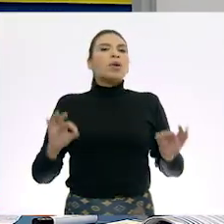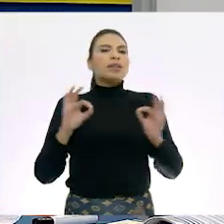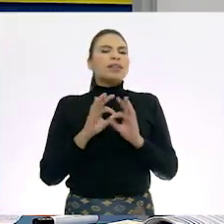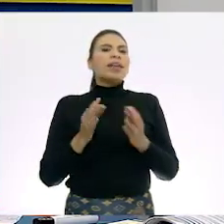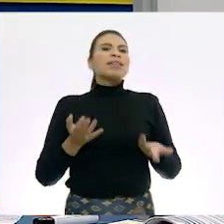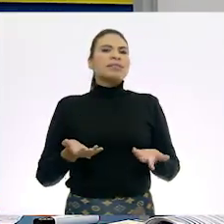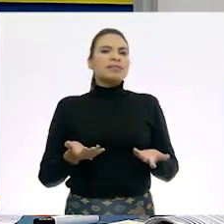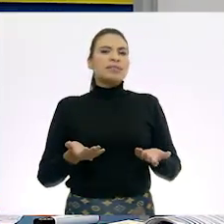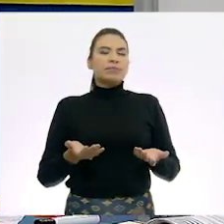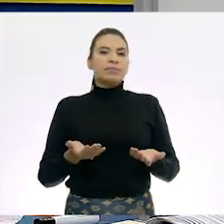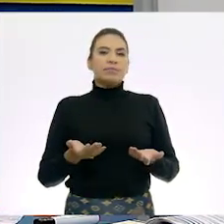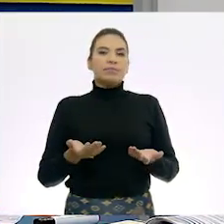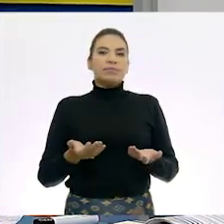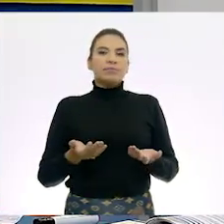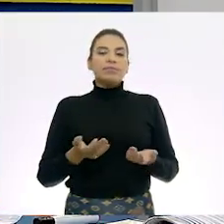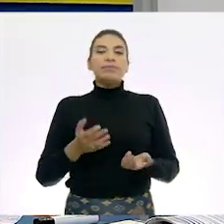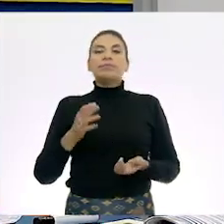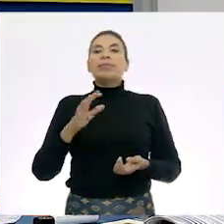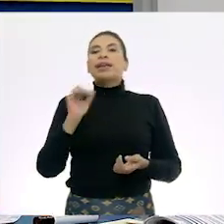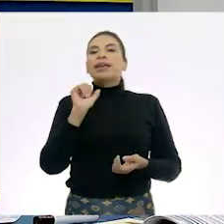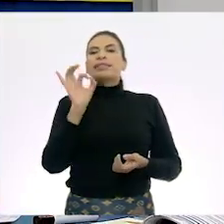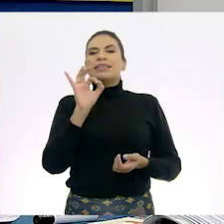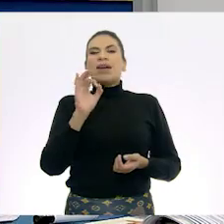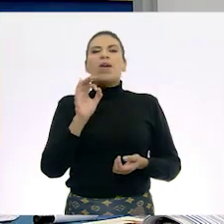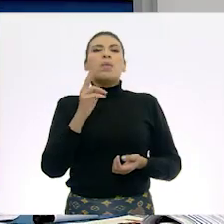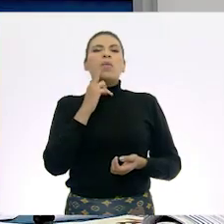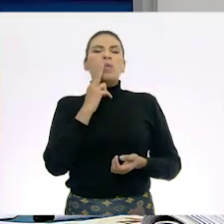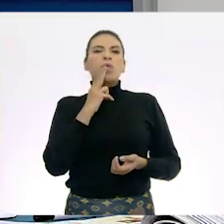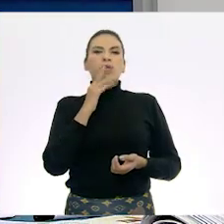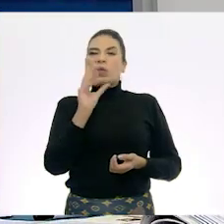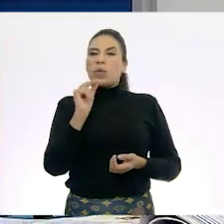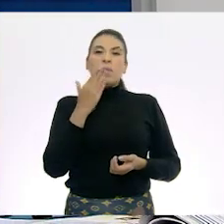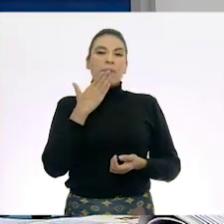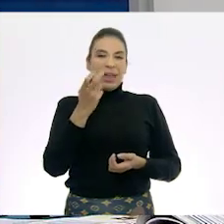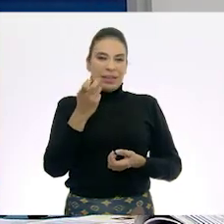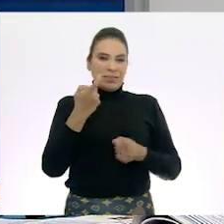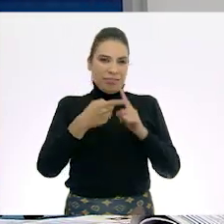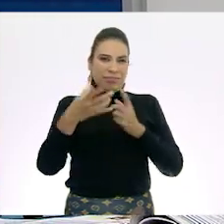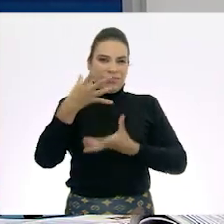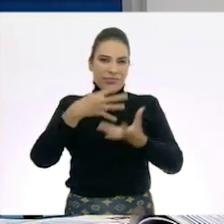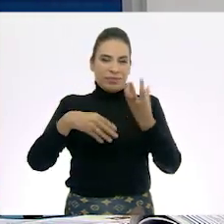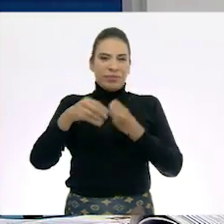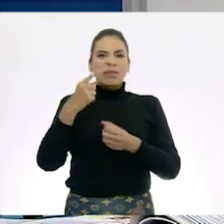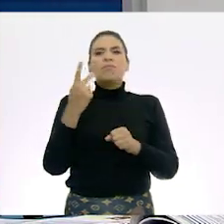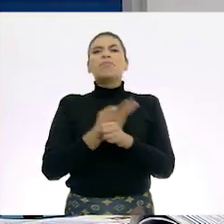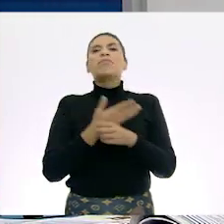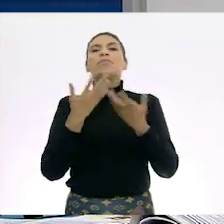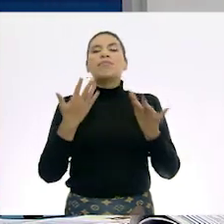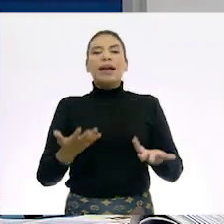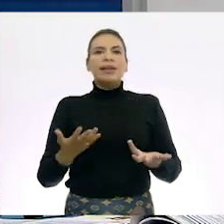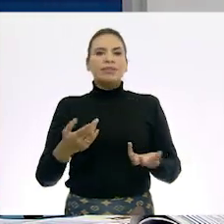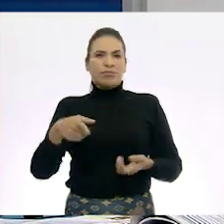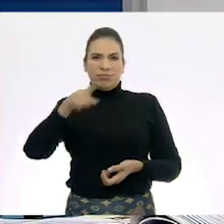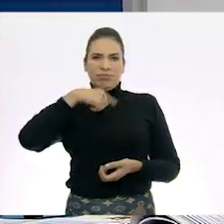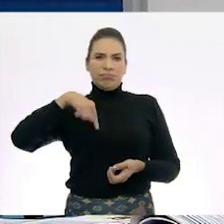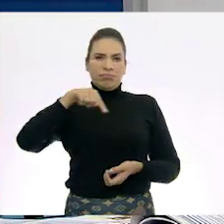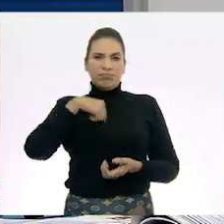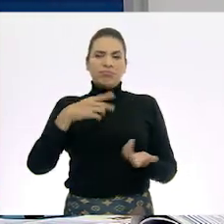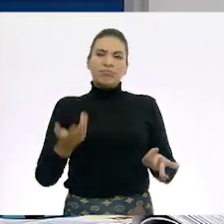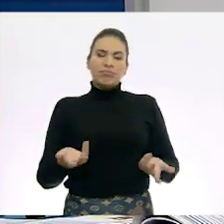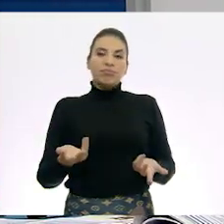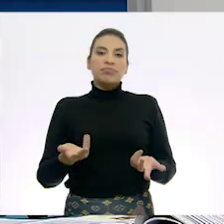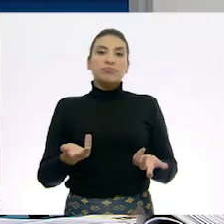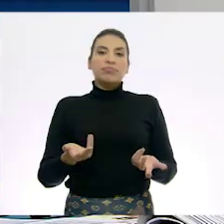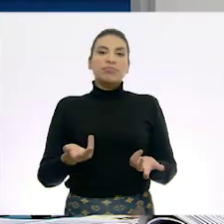se llegaran, pues, a ver un uso inadecuado de estos recursos, ¿qué pasaría con nosotros, uh-huh.